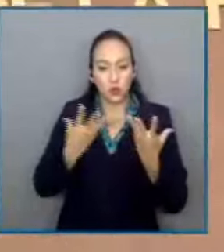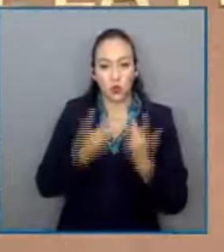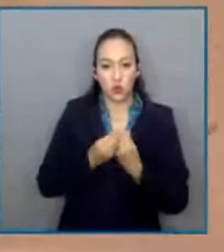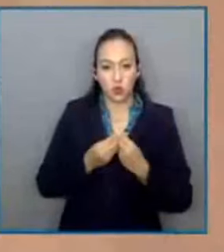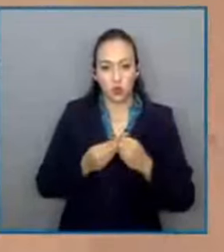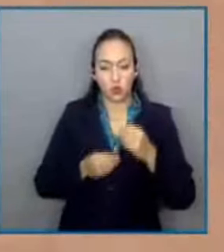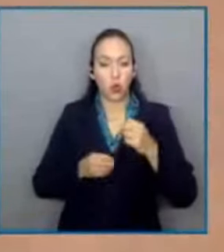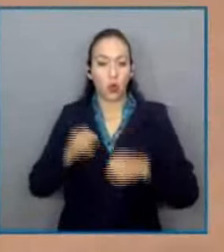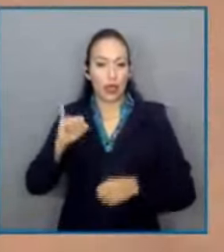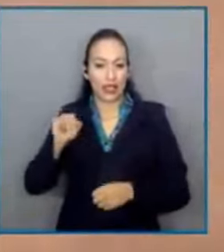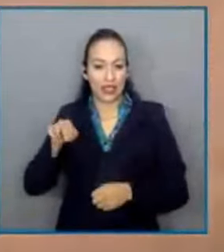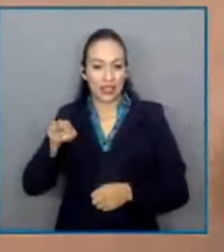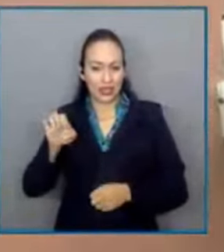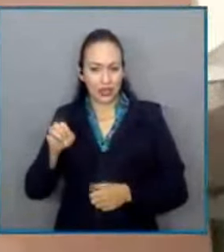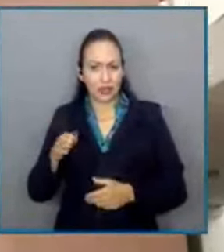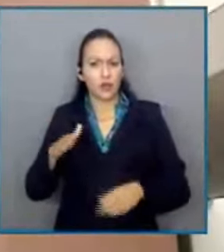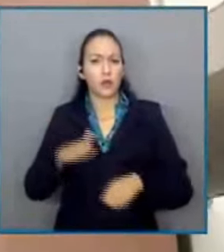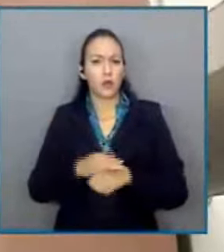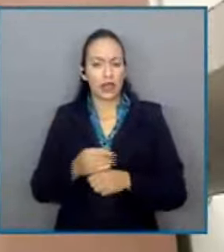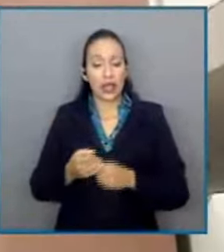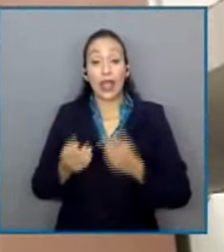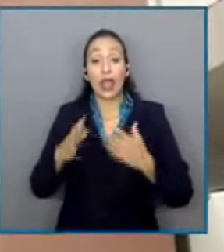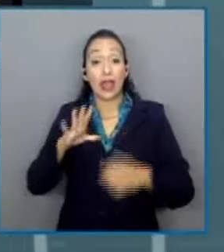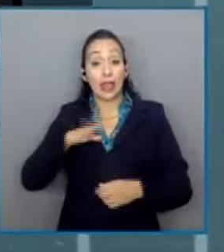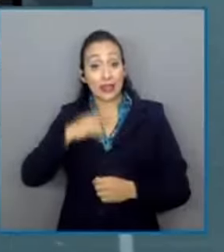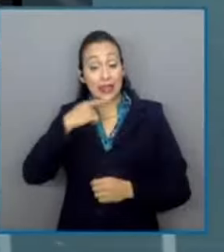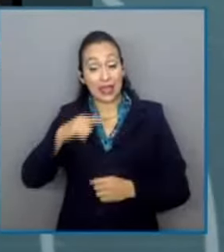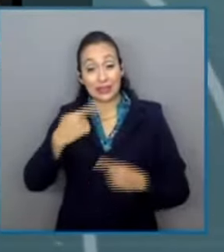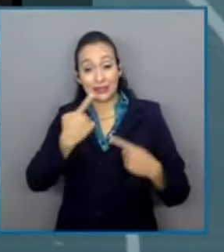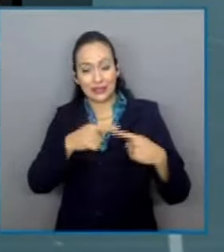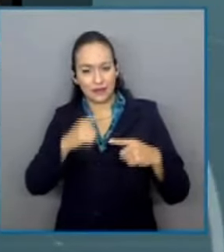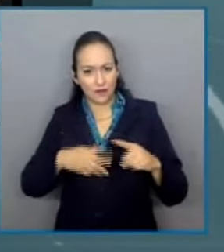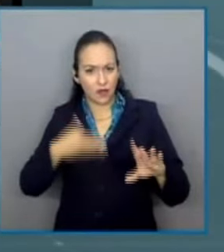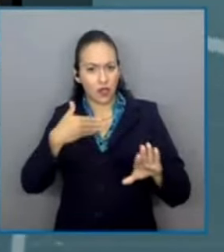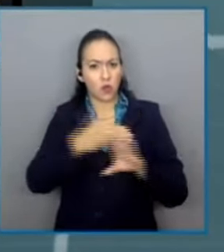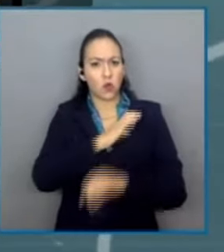de fiscalización presentadas en contra del candidato de Morena